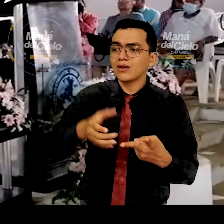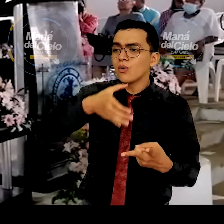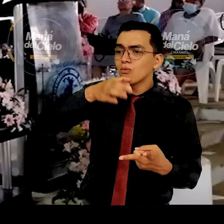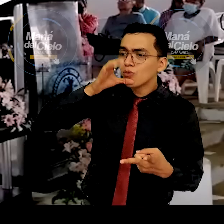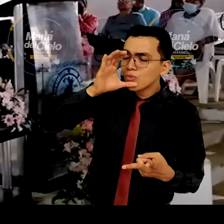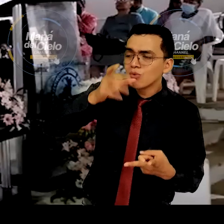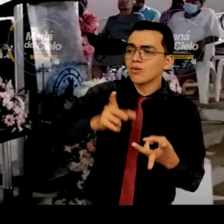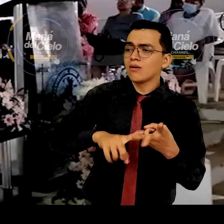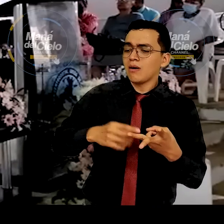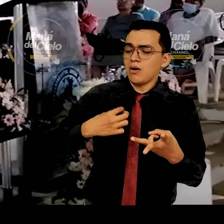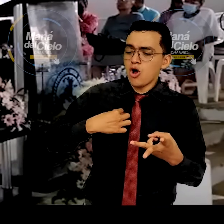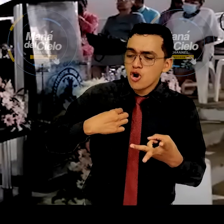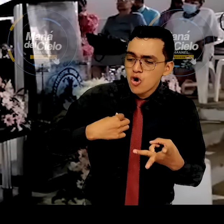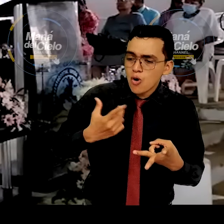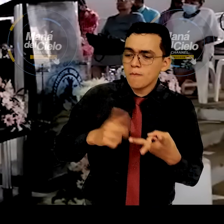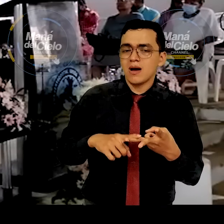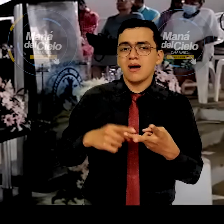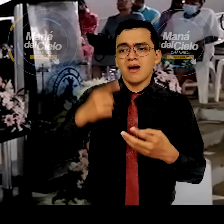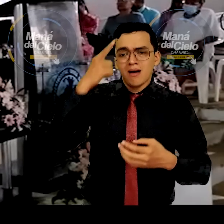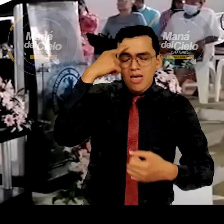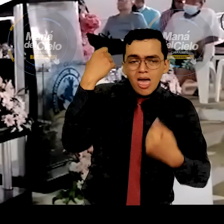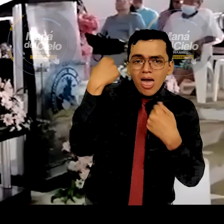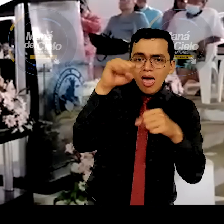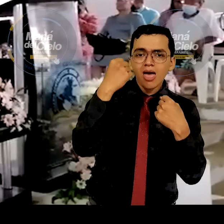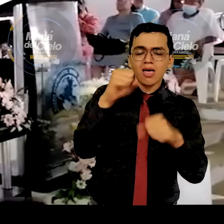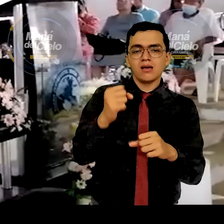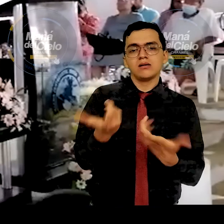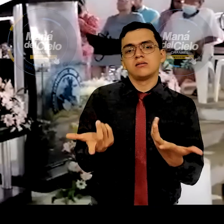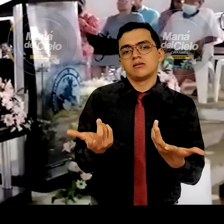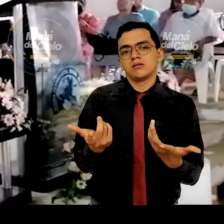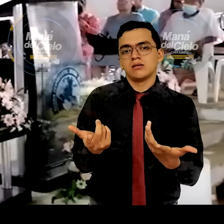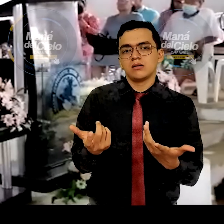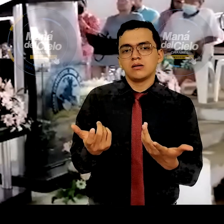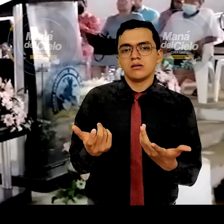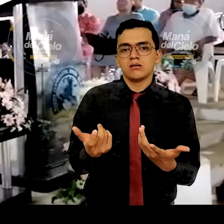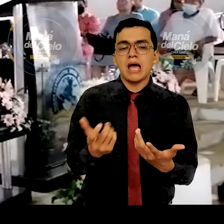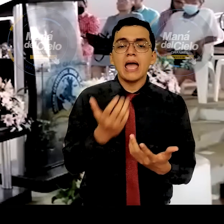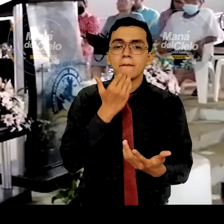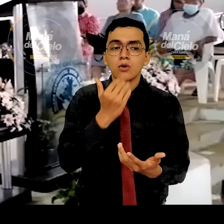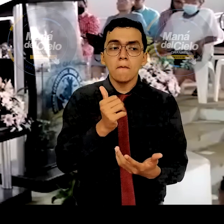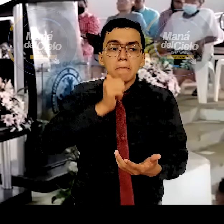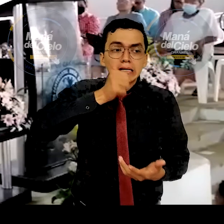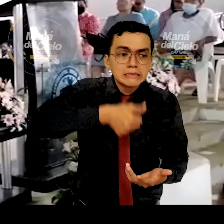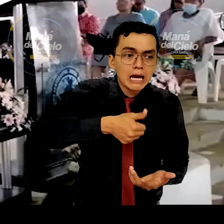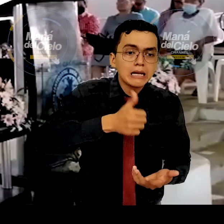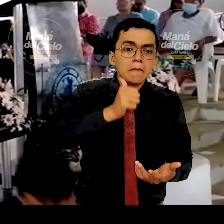básico. ¿Y por qué no me voy yo a afanar si no tengo para mañana?